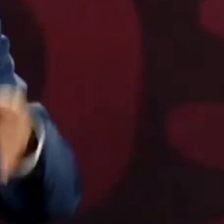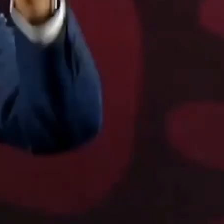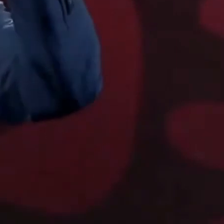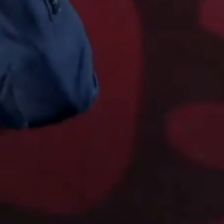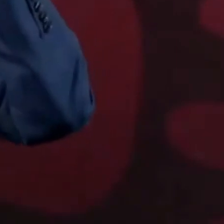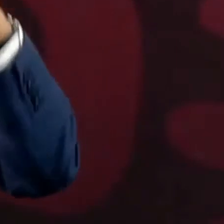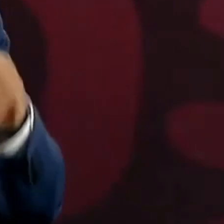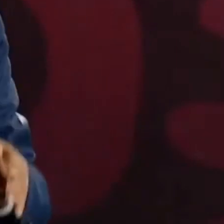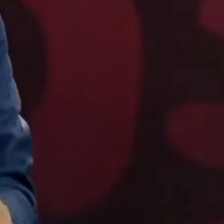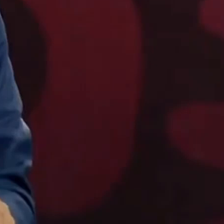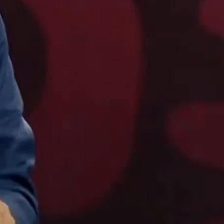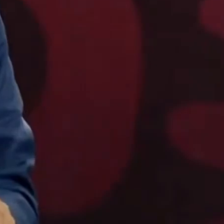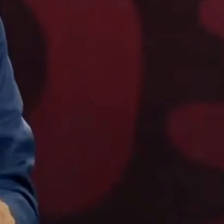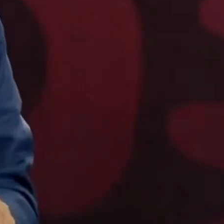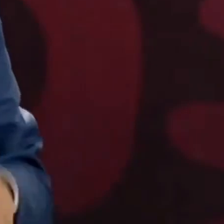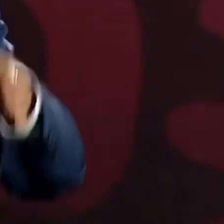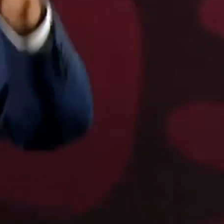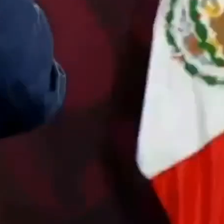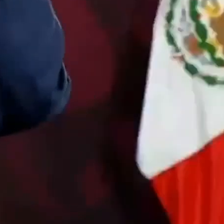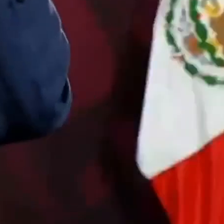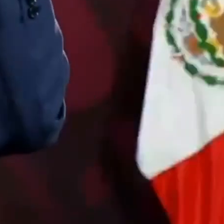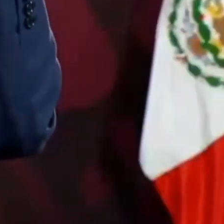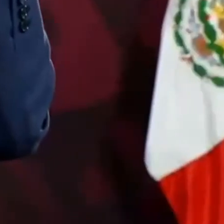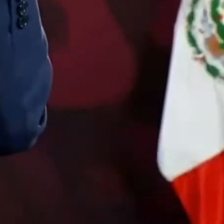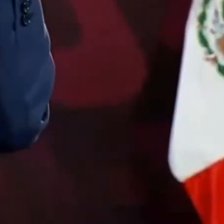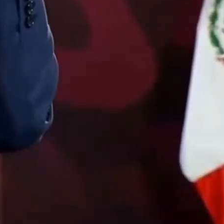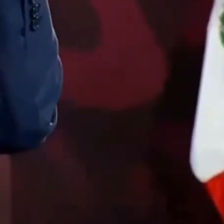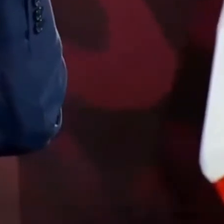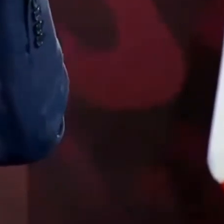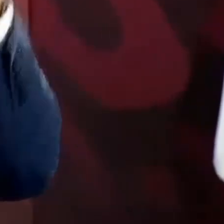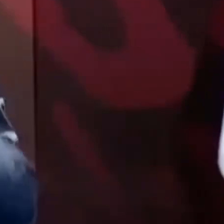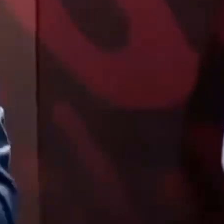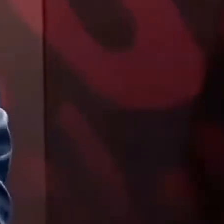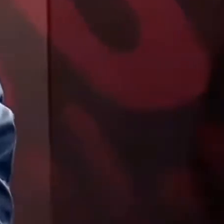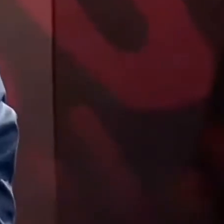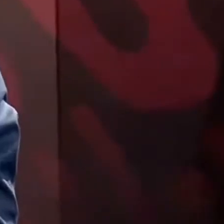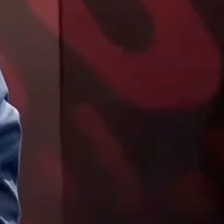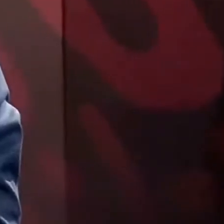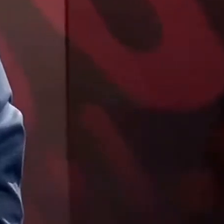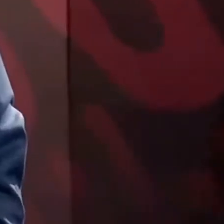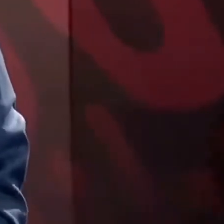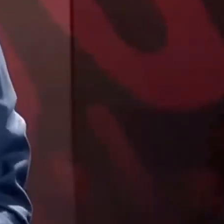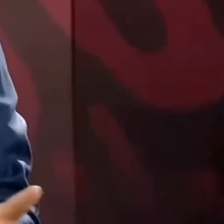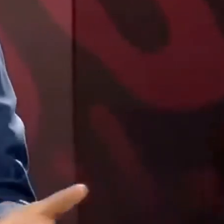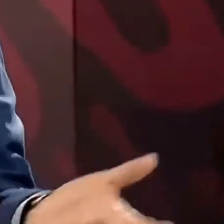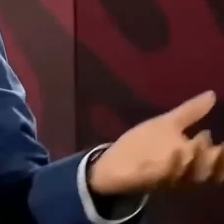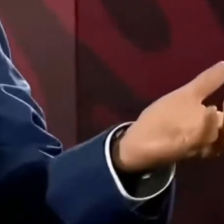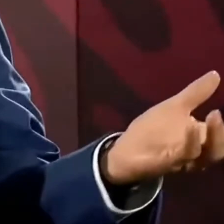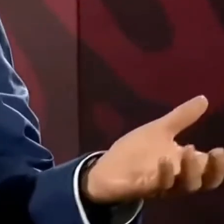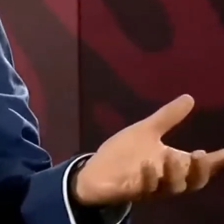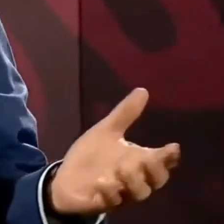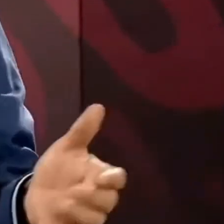una vergüenza eso que se creen de la moronga